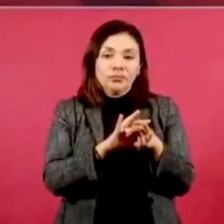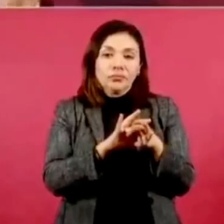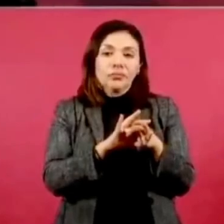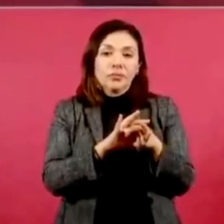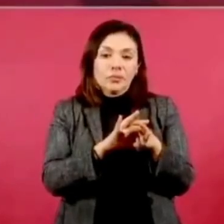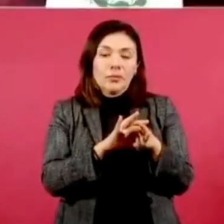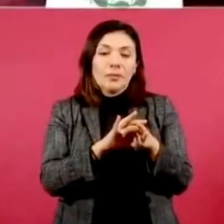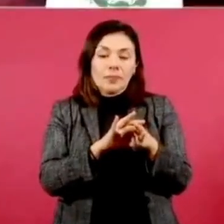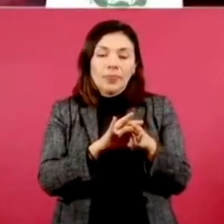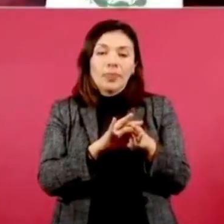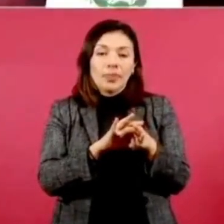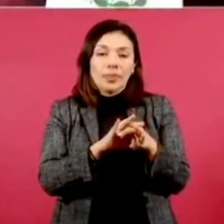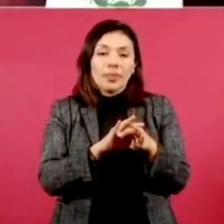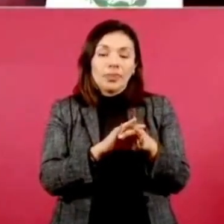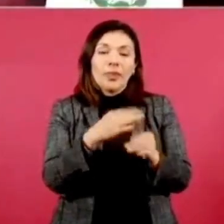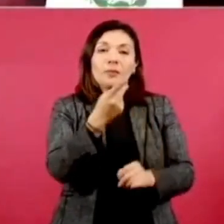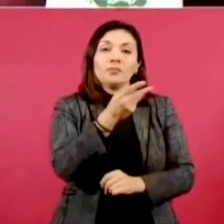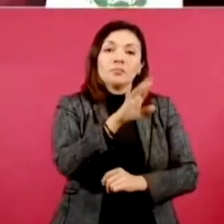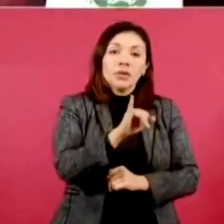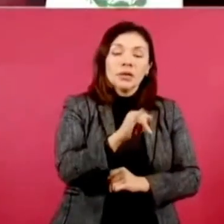Se unen